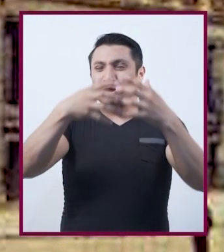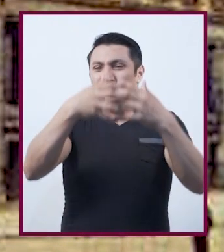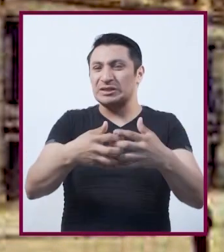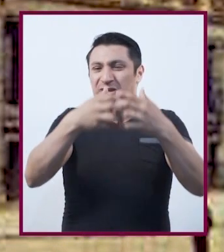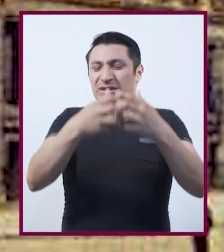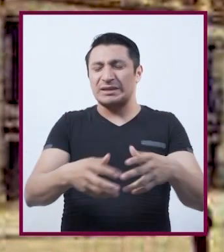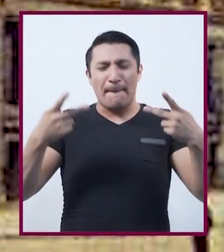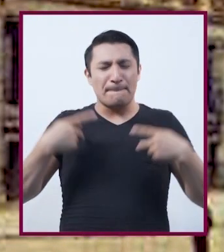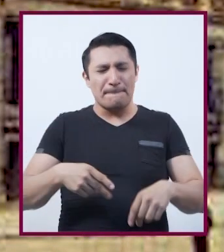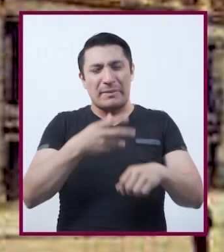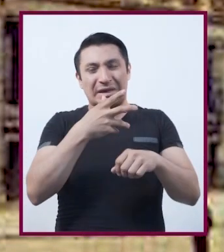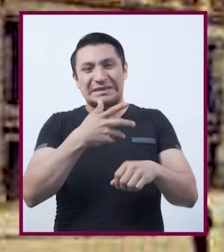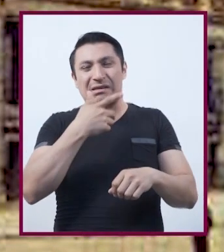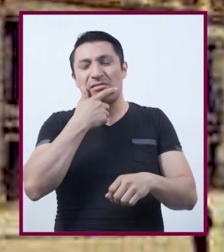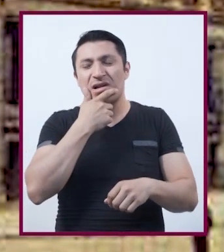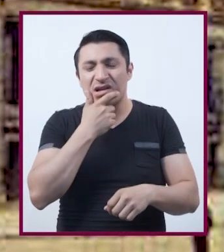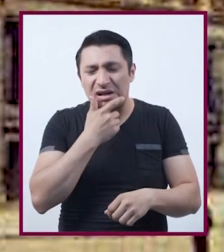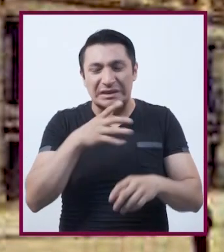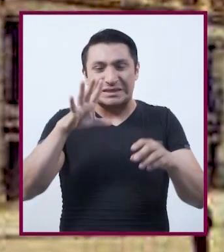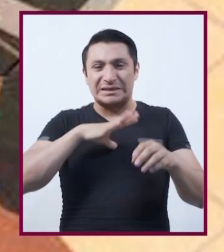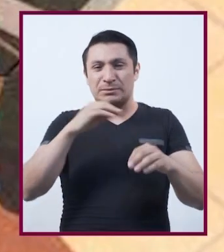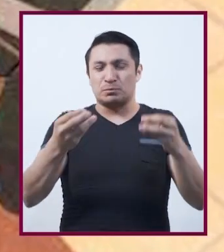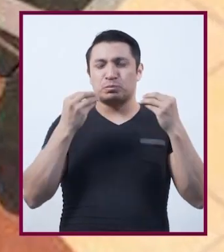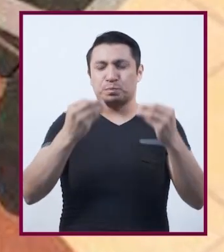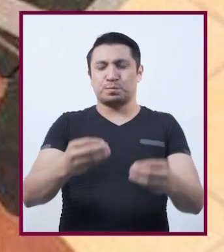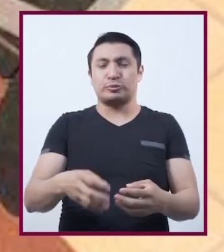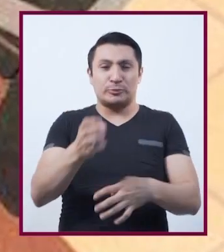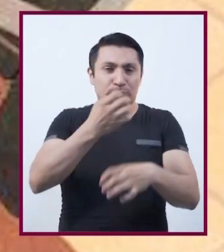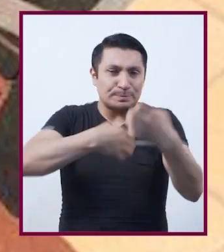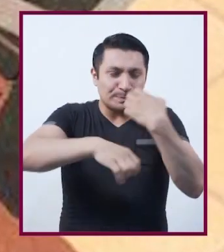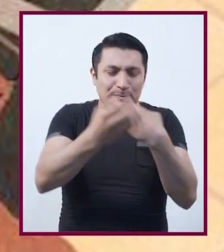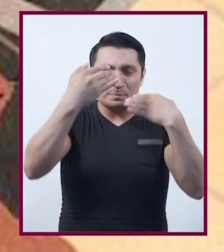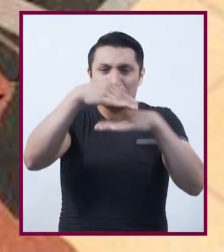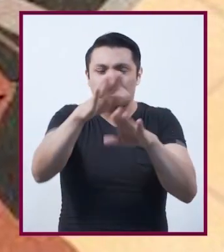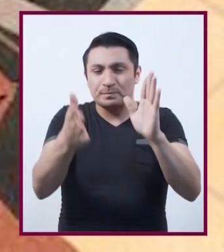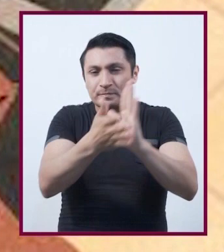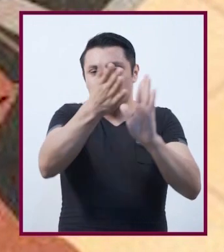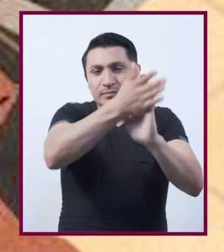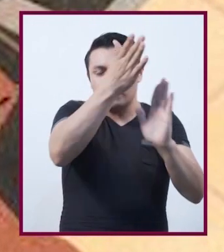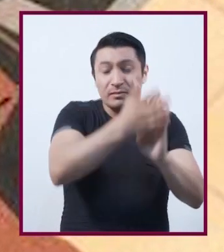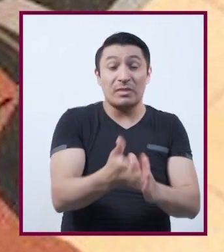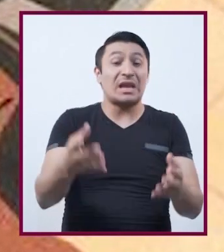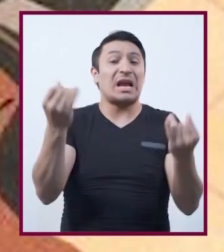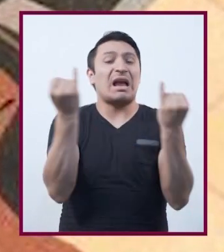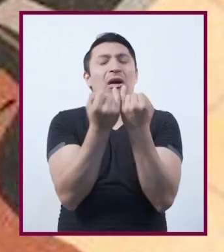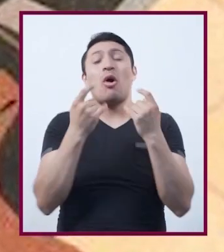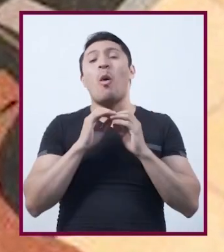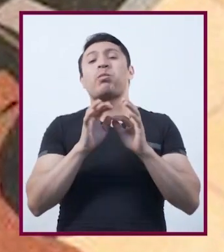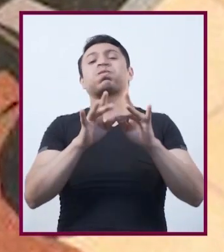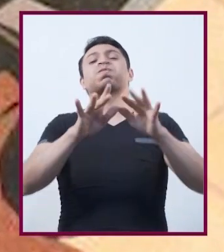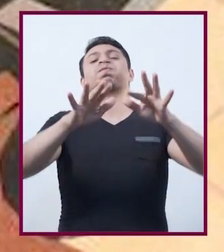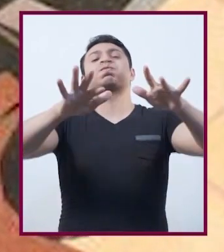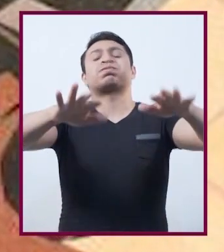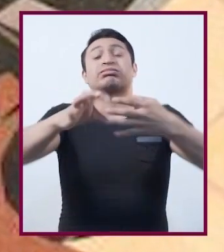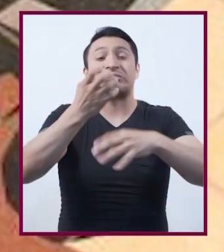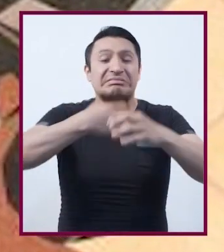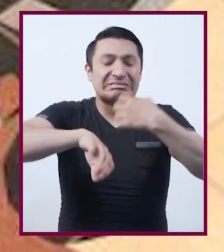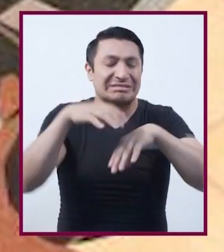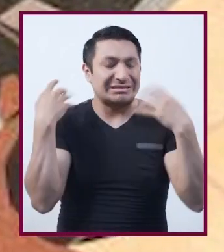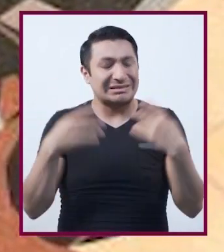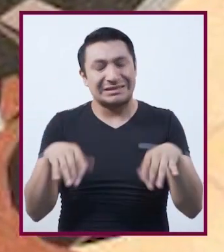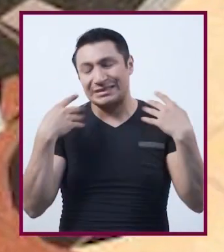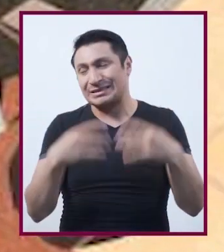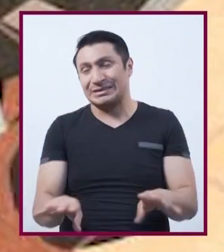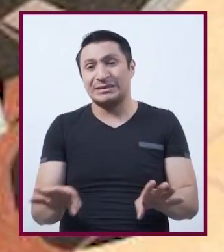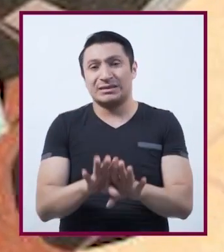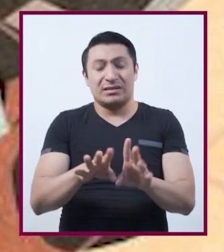materia prima en los países de Centro y Sudamérica: cueros del Río de la Plata, guano y nitrato de Perú, cobre de Chile, azúcar de